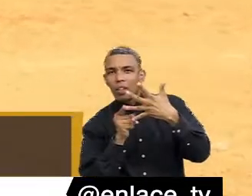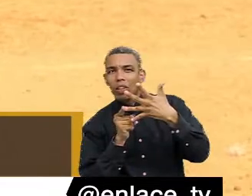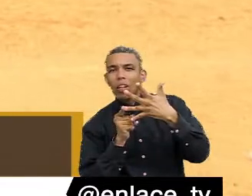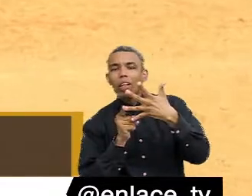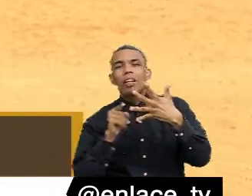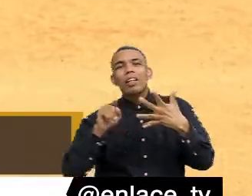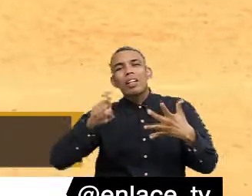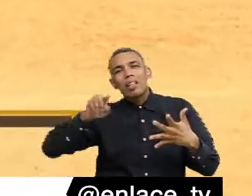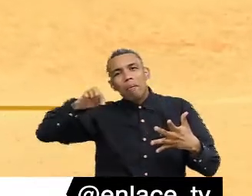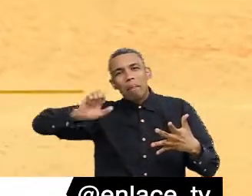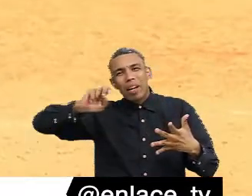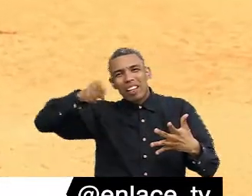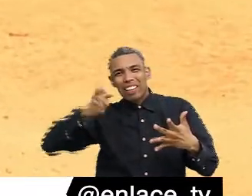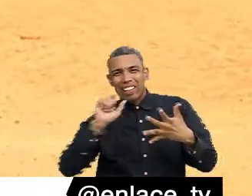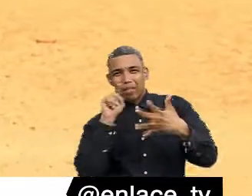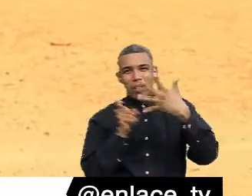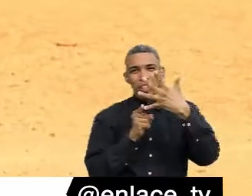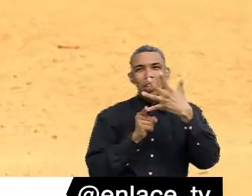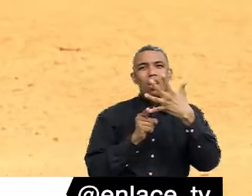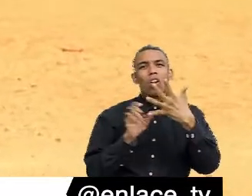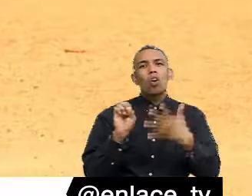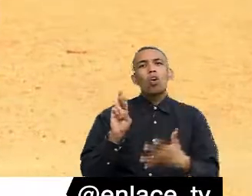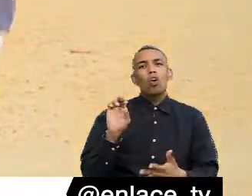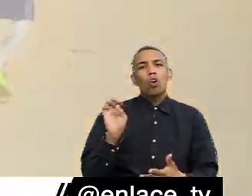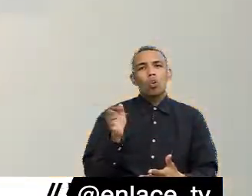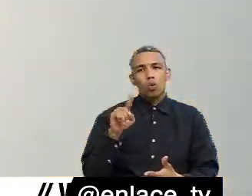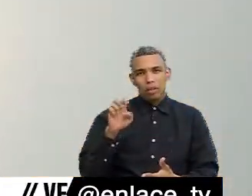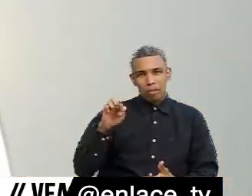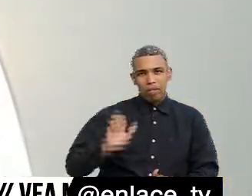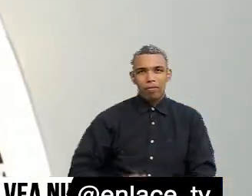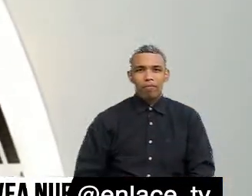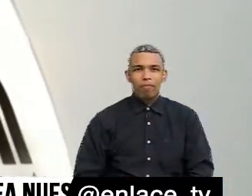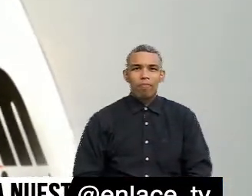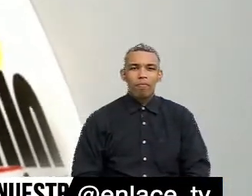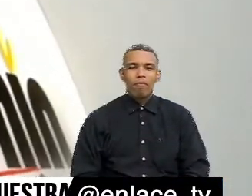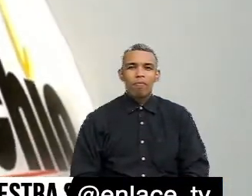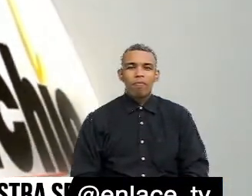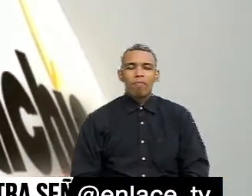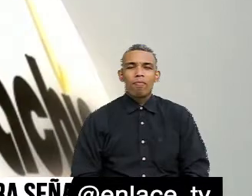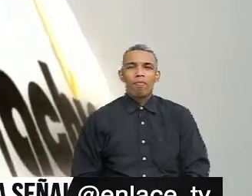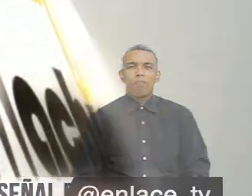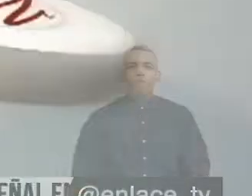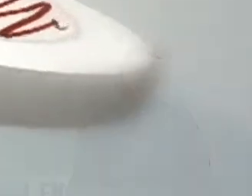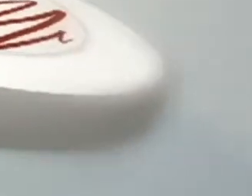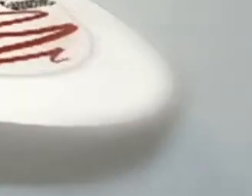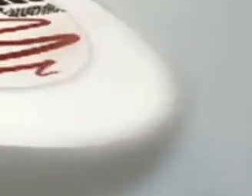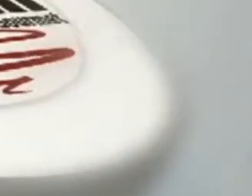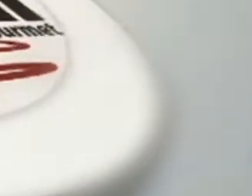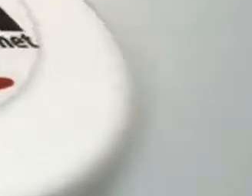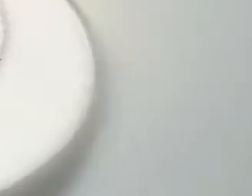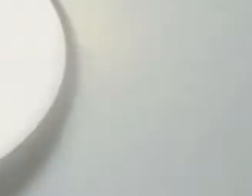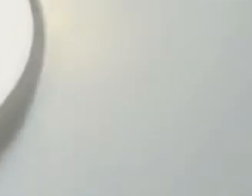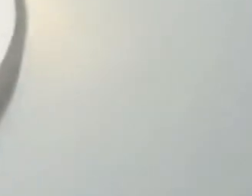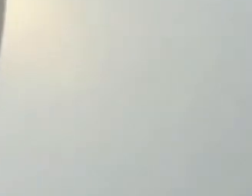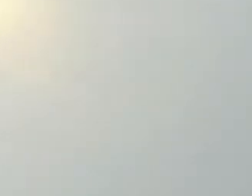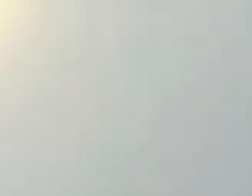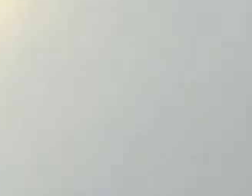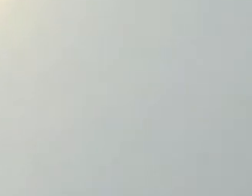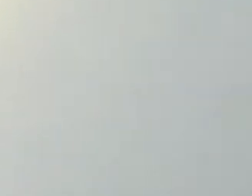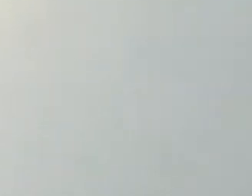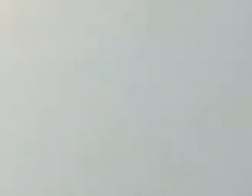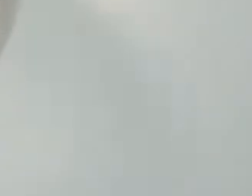spanair y el quinto lugar lo ocupa ahora exprés hasta aquí los deportes con el patrocinio de restaurante 'el machine